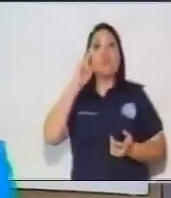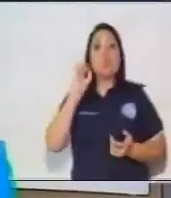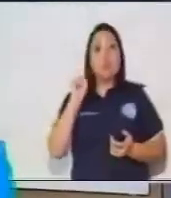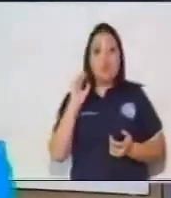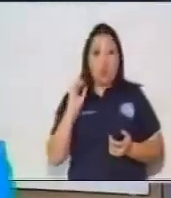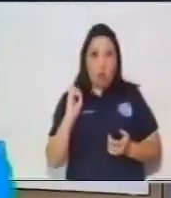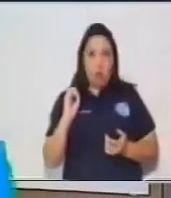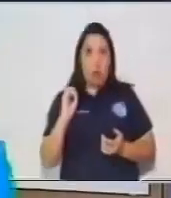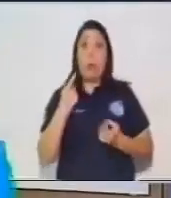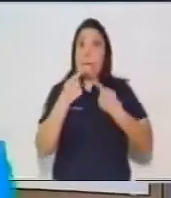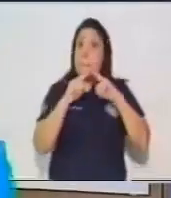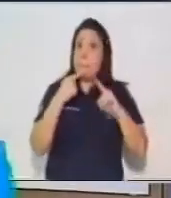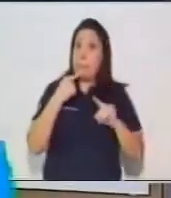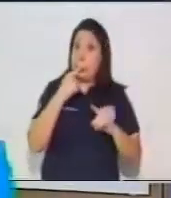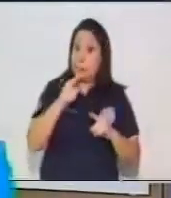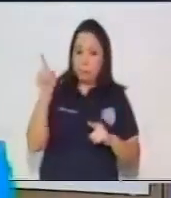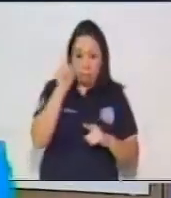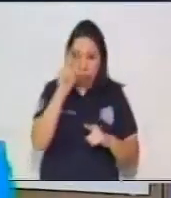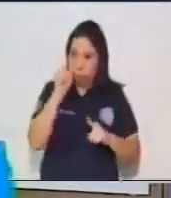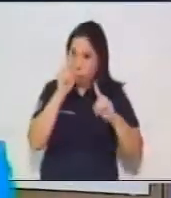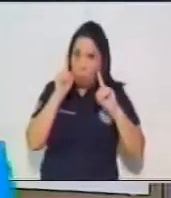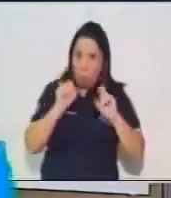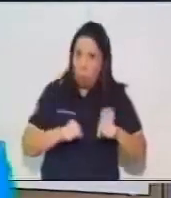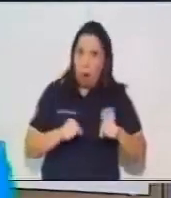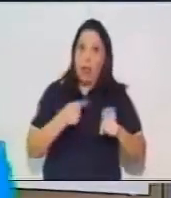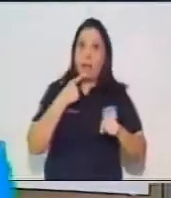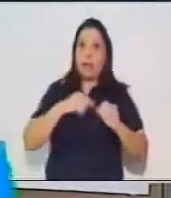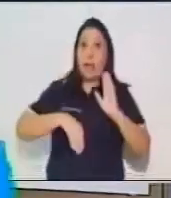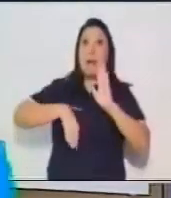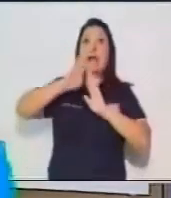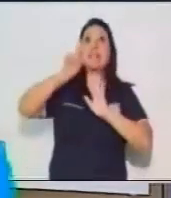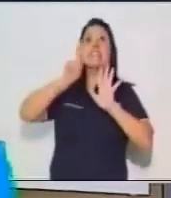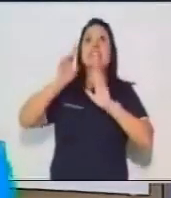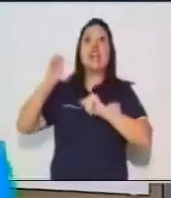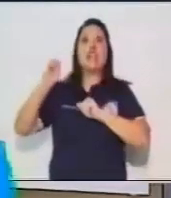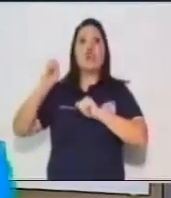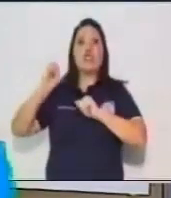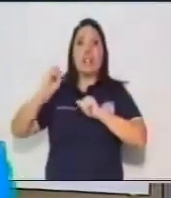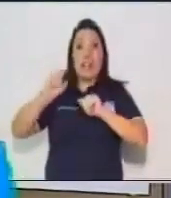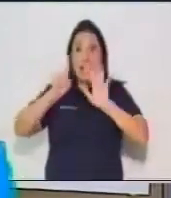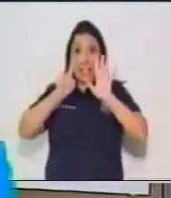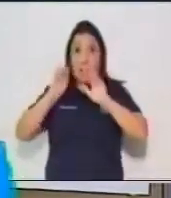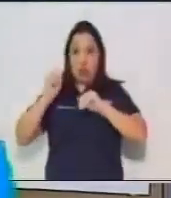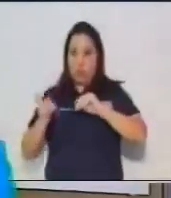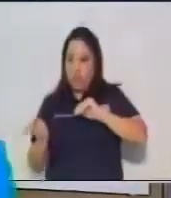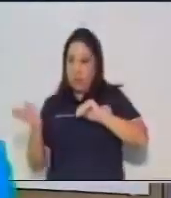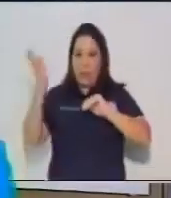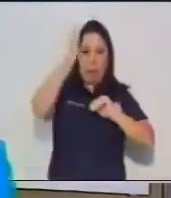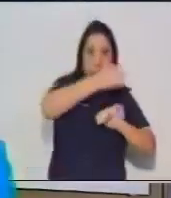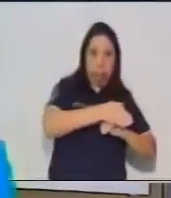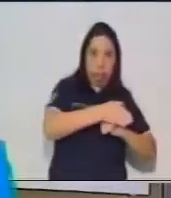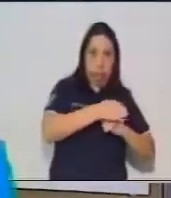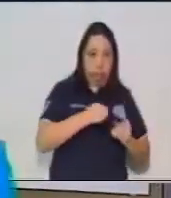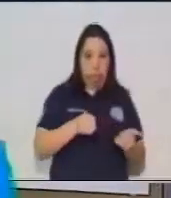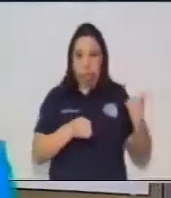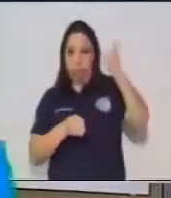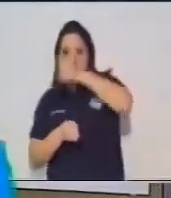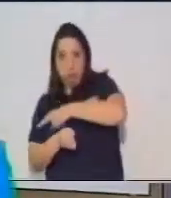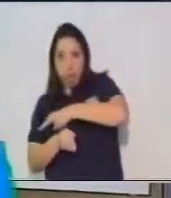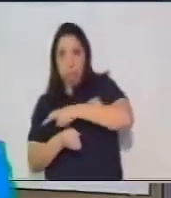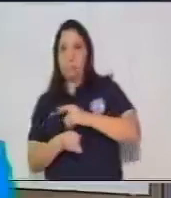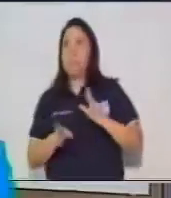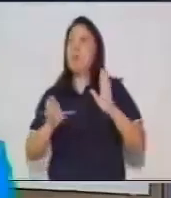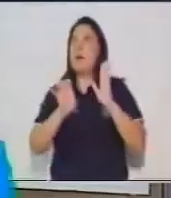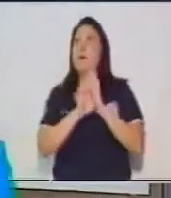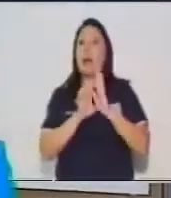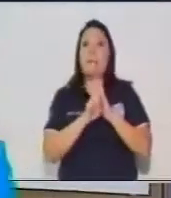pero no puede ser mayor de 180, ¿verdad? Entonces, si un ángulo está